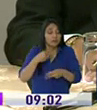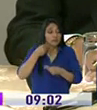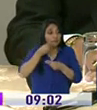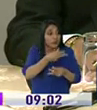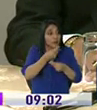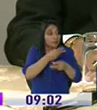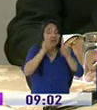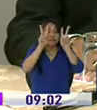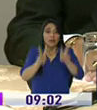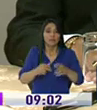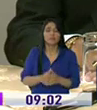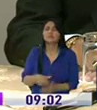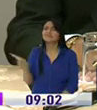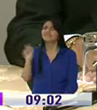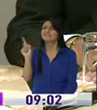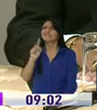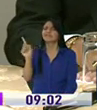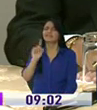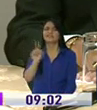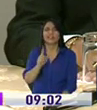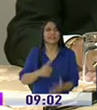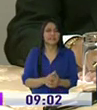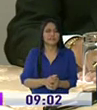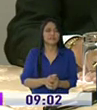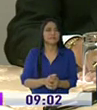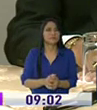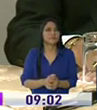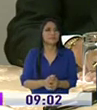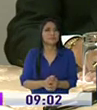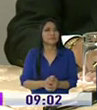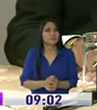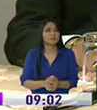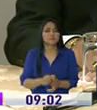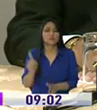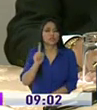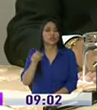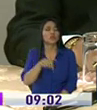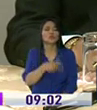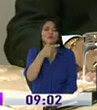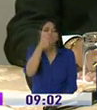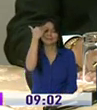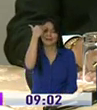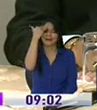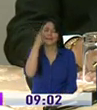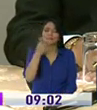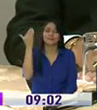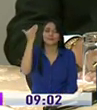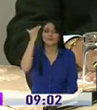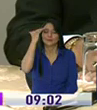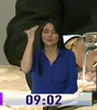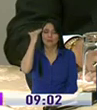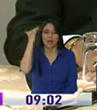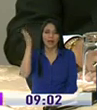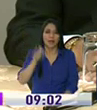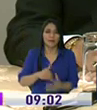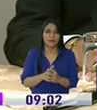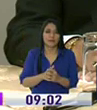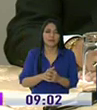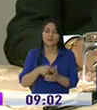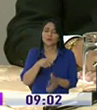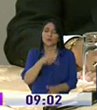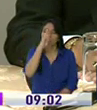tema. No, eso no es lo que tú lo sabes. Vas a cometer un error.